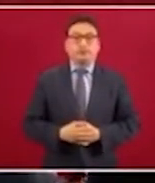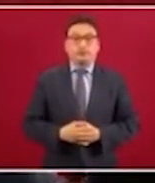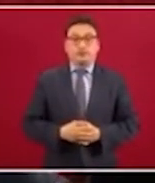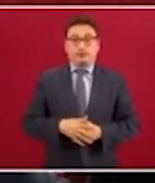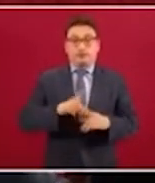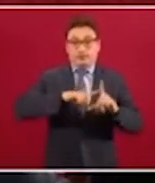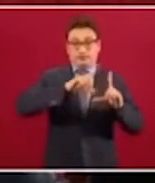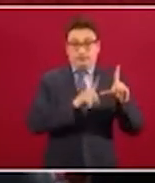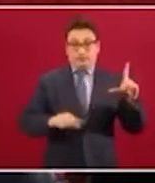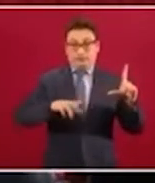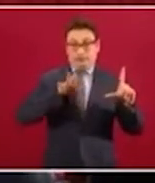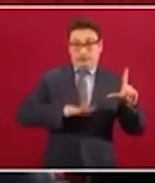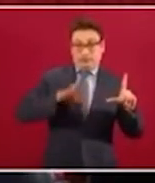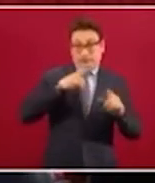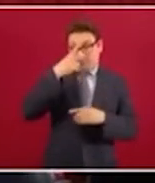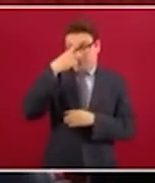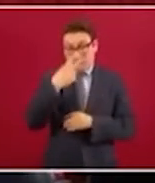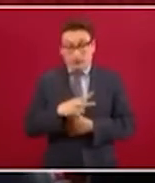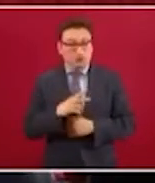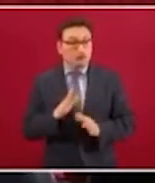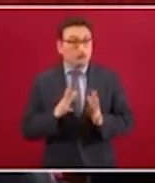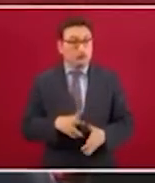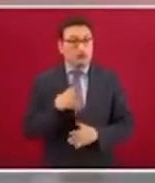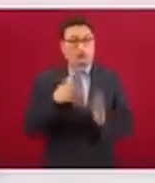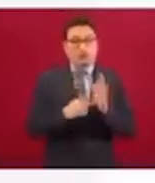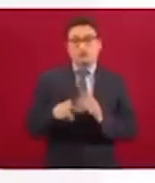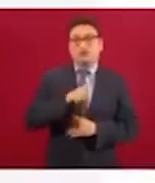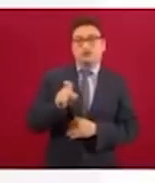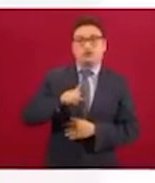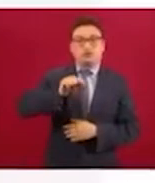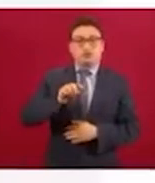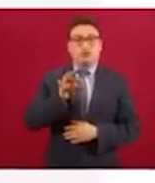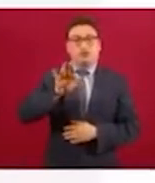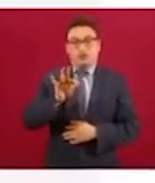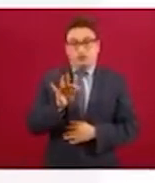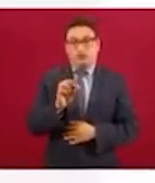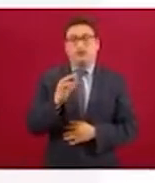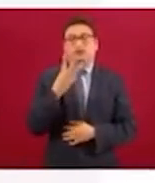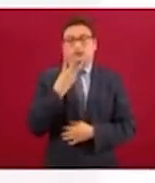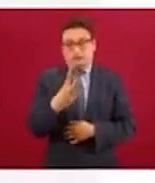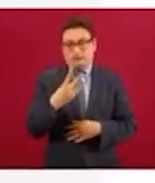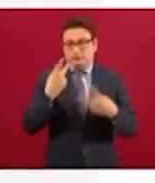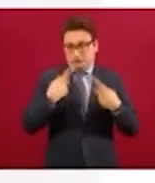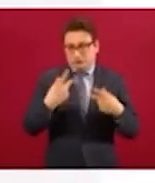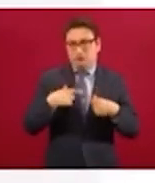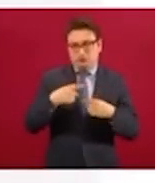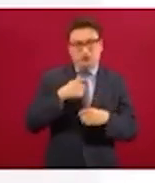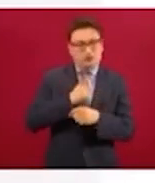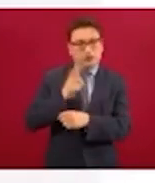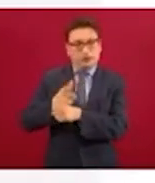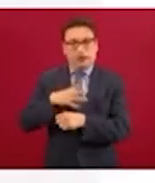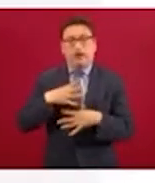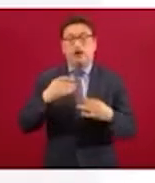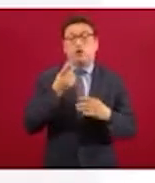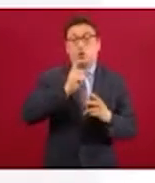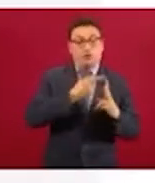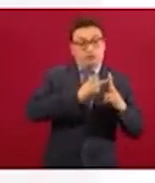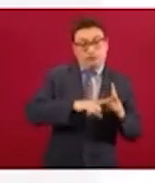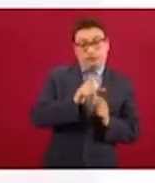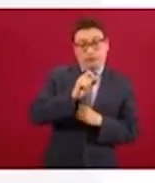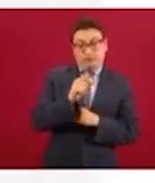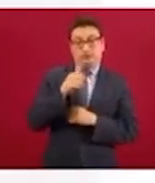En México hemos acumulado ya 2.143 casos desde el inicio de la epidemia, el 27 de